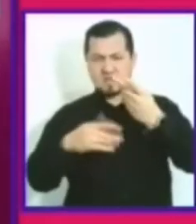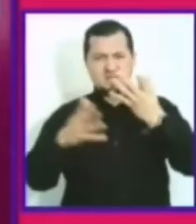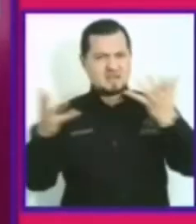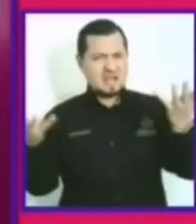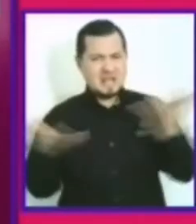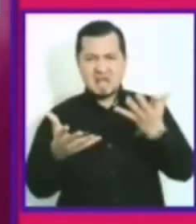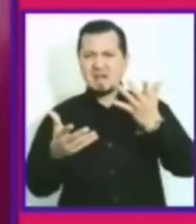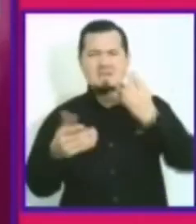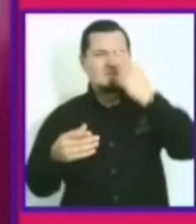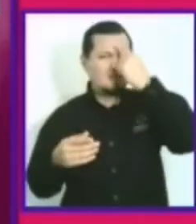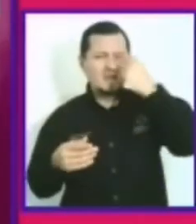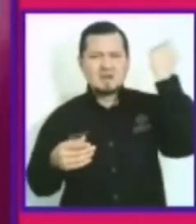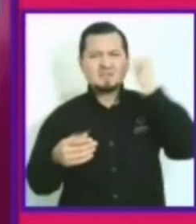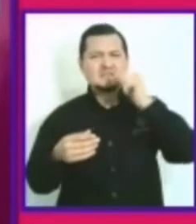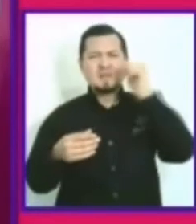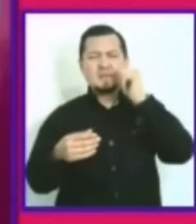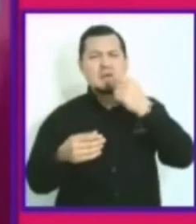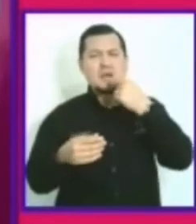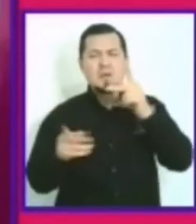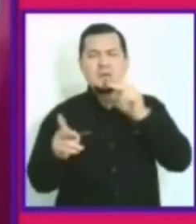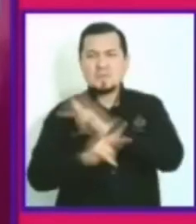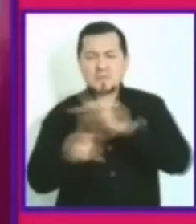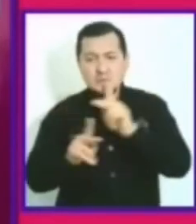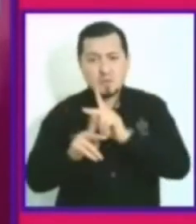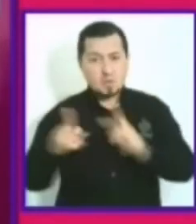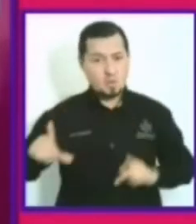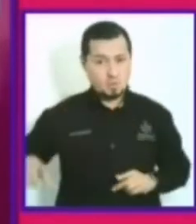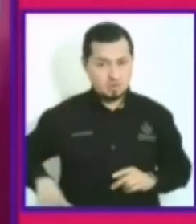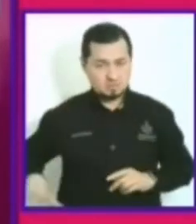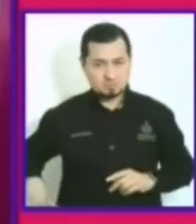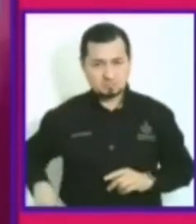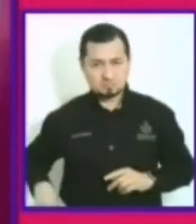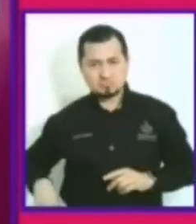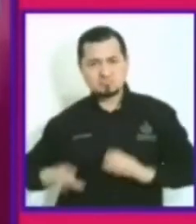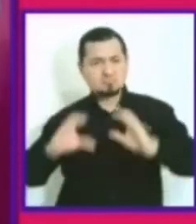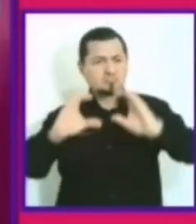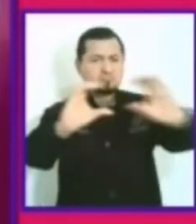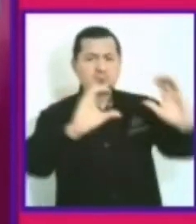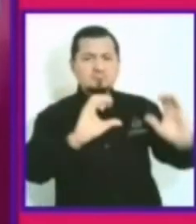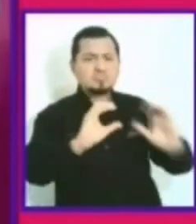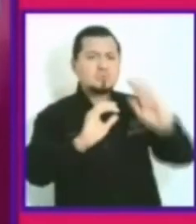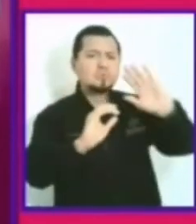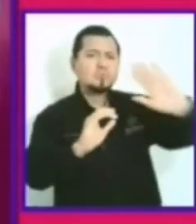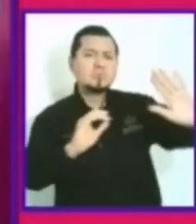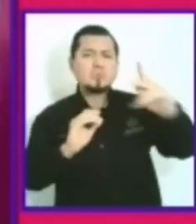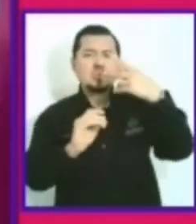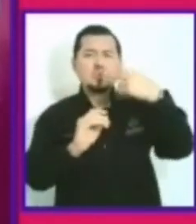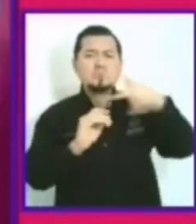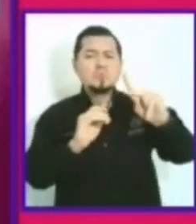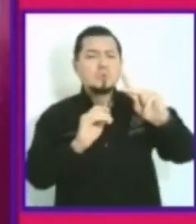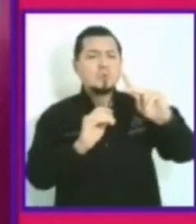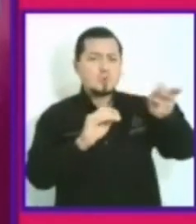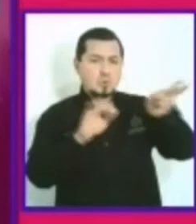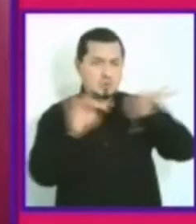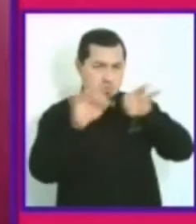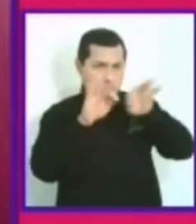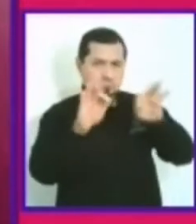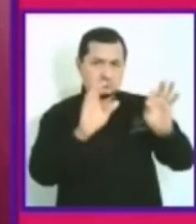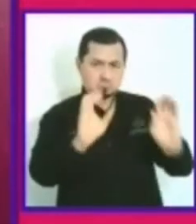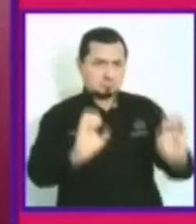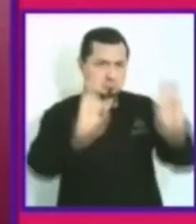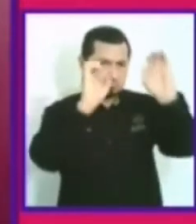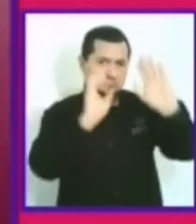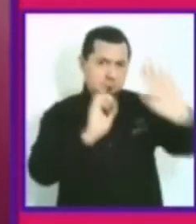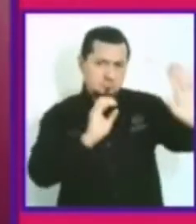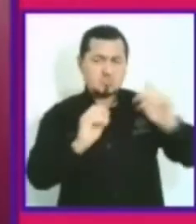como gobernador mantener una ope de sin presupuesto sin sin atención si siquiera